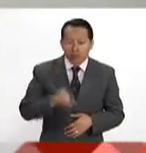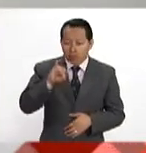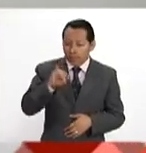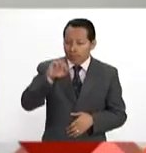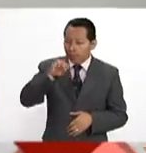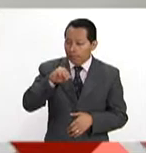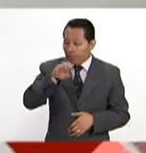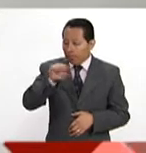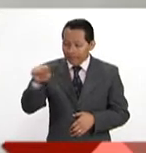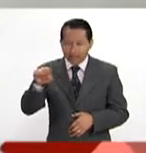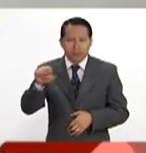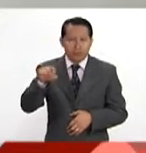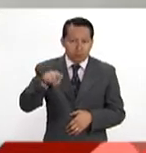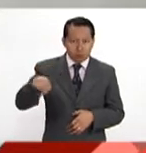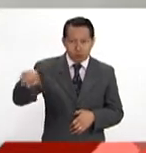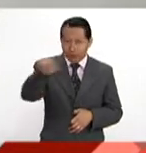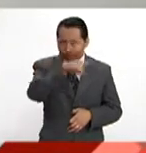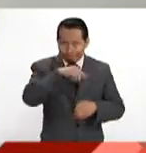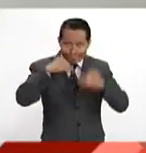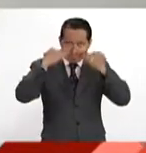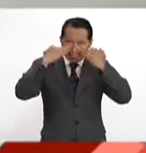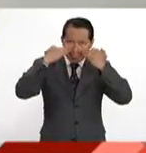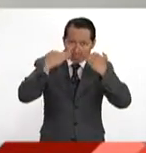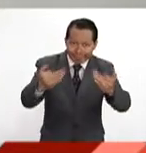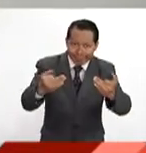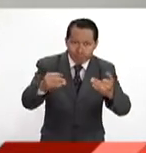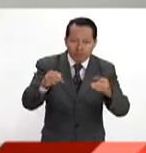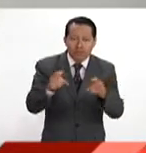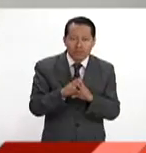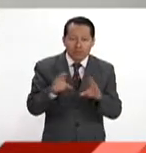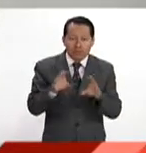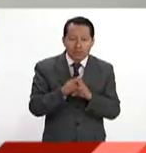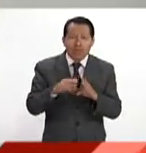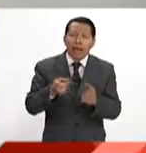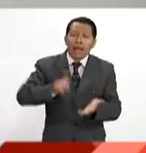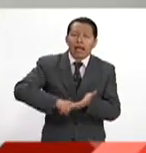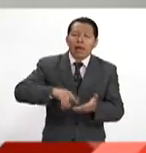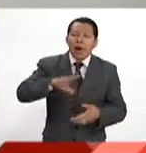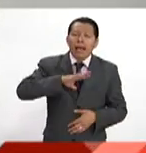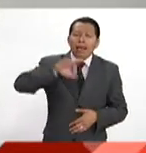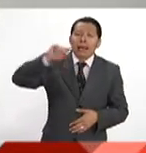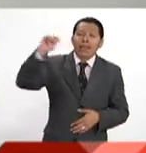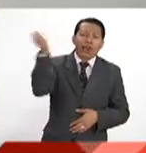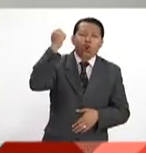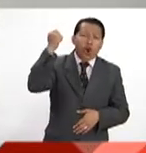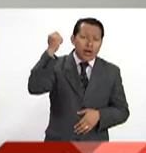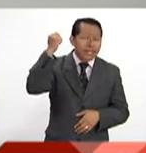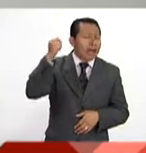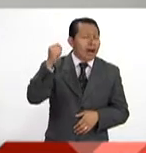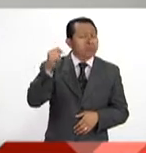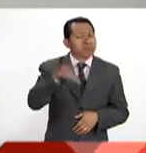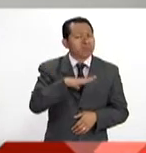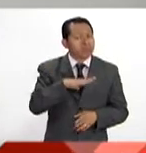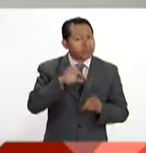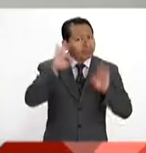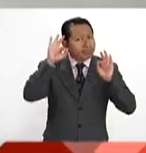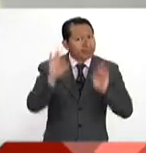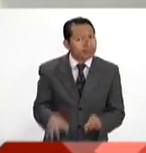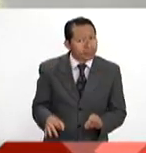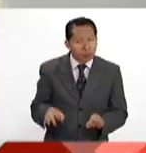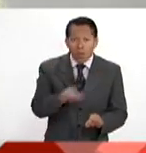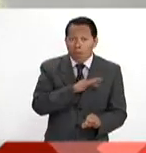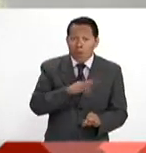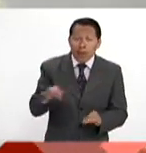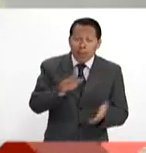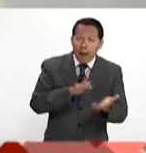Seguro Social, como ustedes lo pudieron ver, ha acercado una tecnología más avanzada, ha puesto a nuestra disposición a